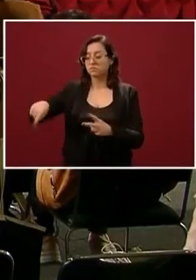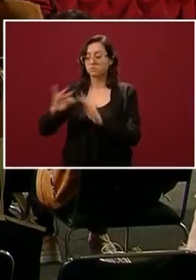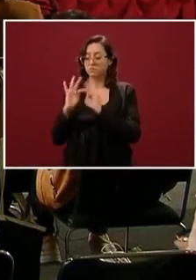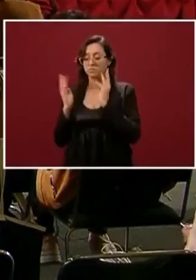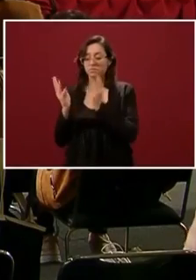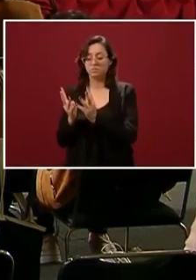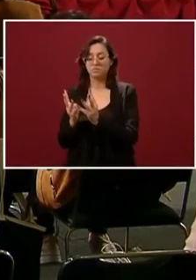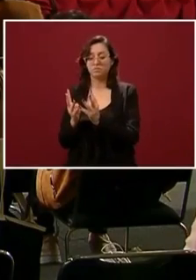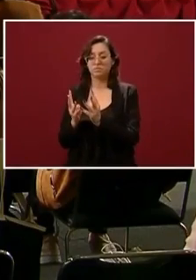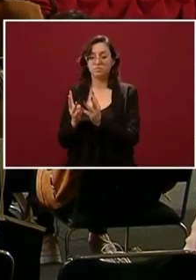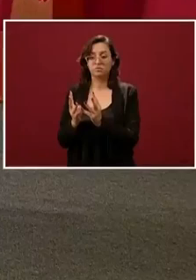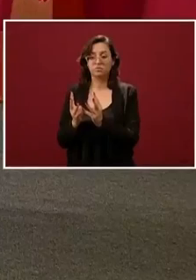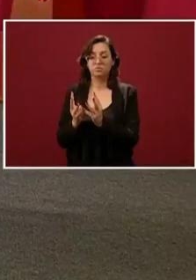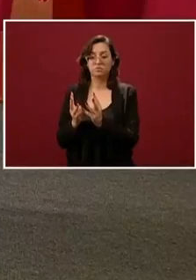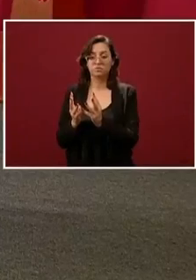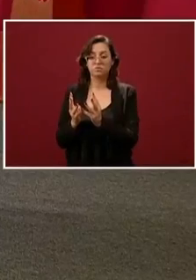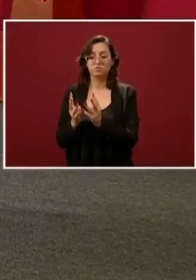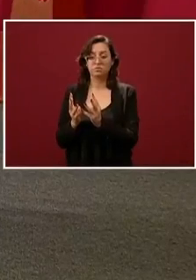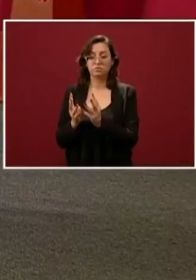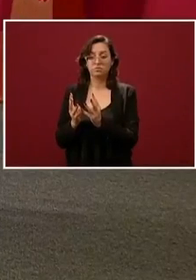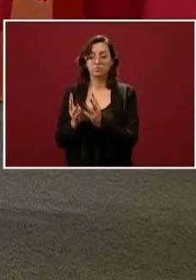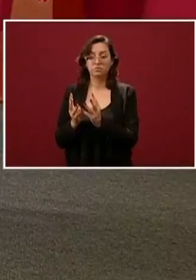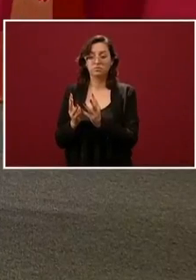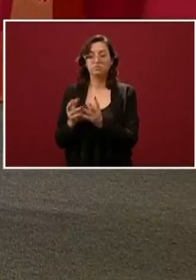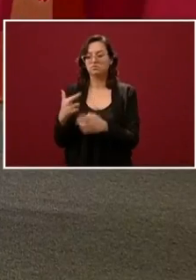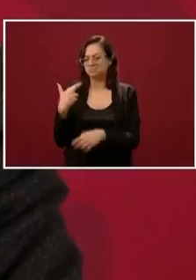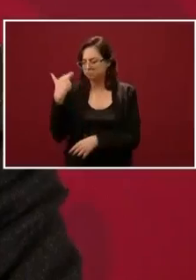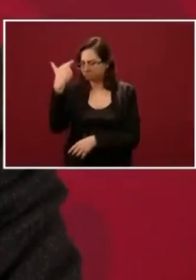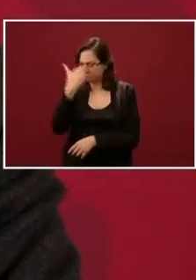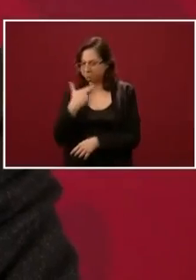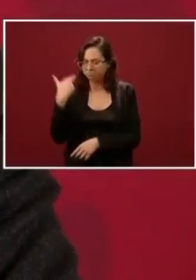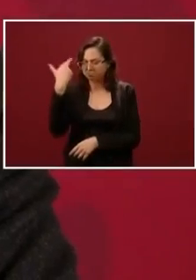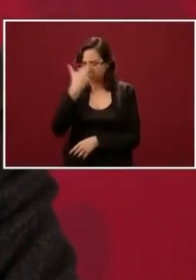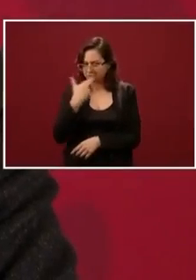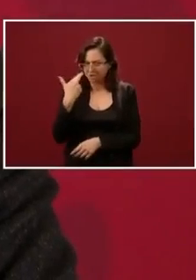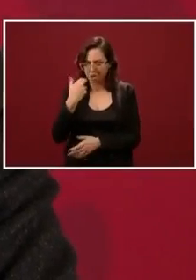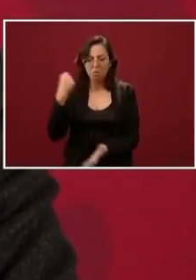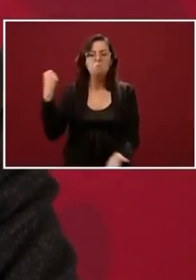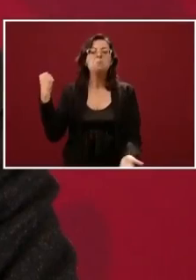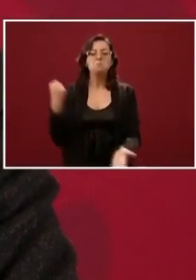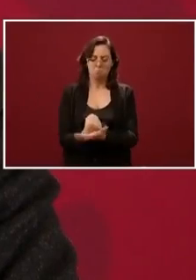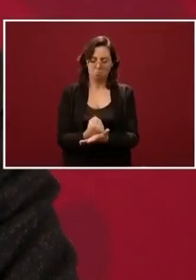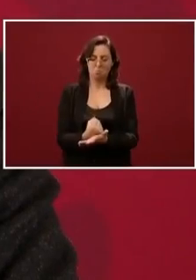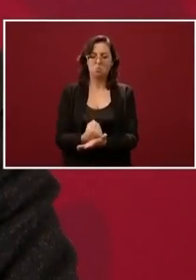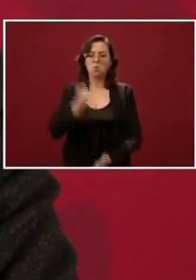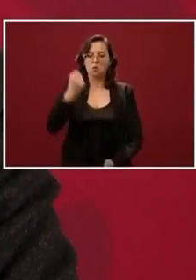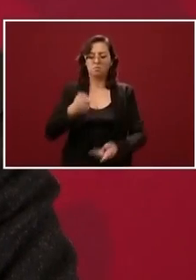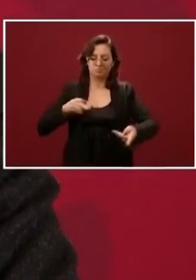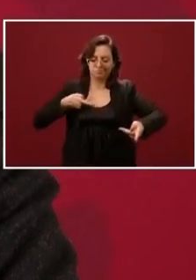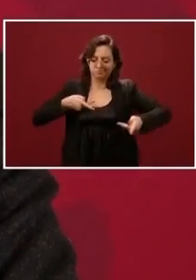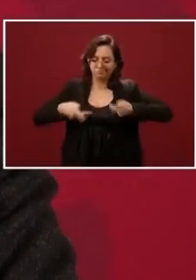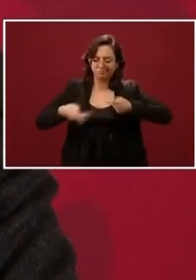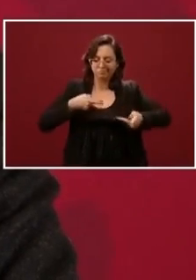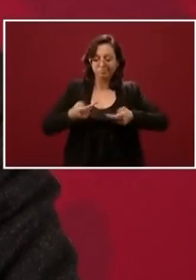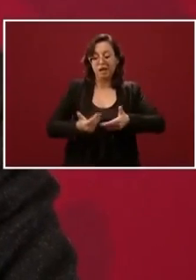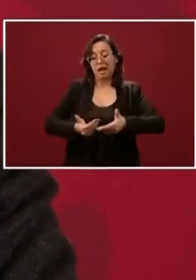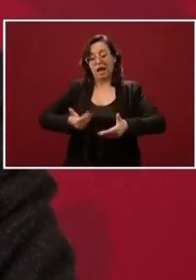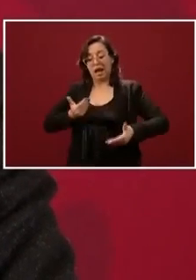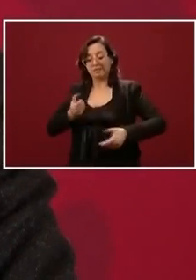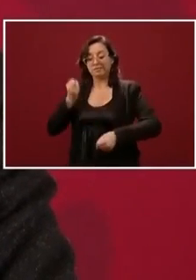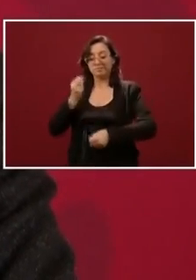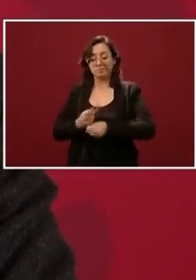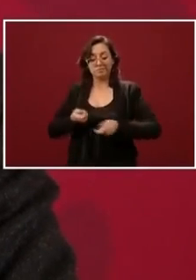sanciona, esto quiere decir positivamente revisa y aprueba, las medidas de preparación, prevención